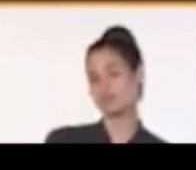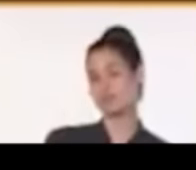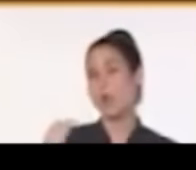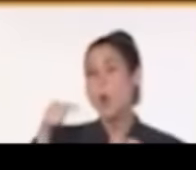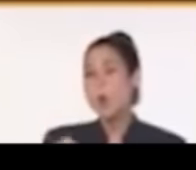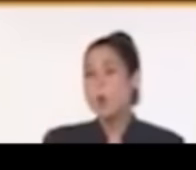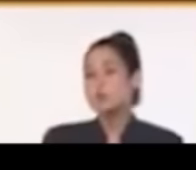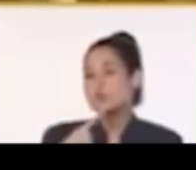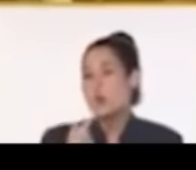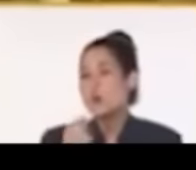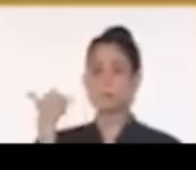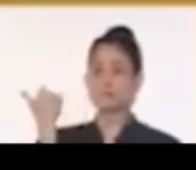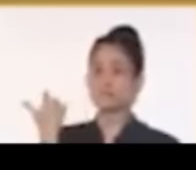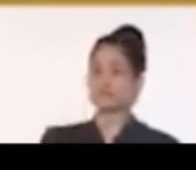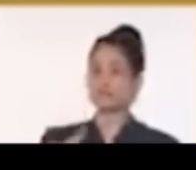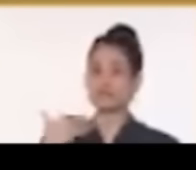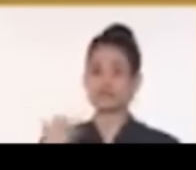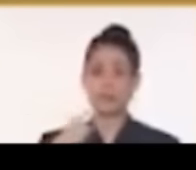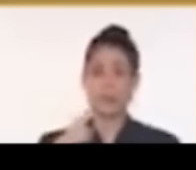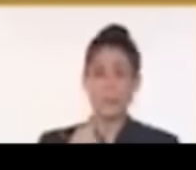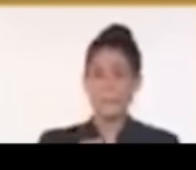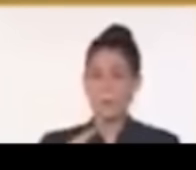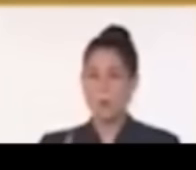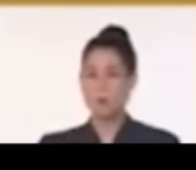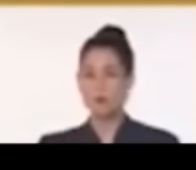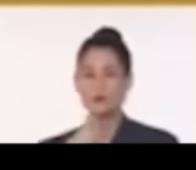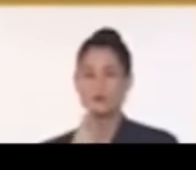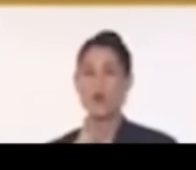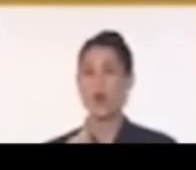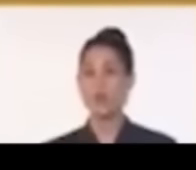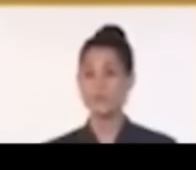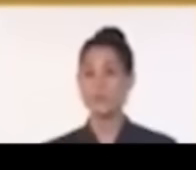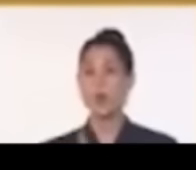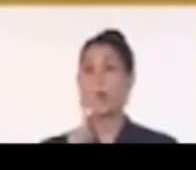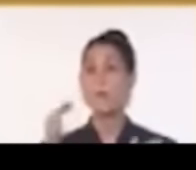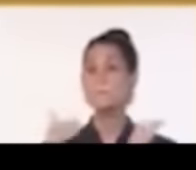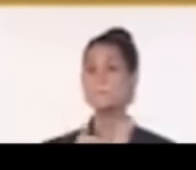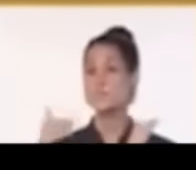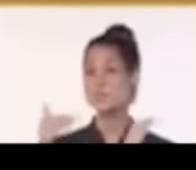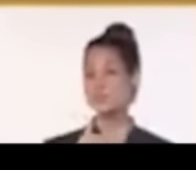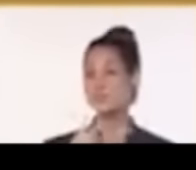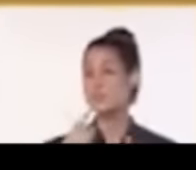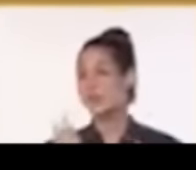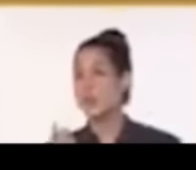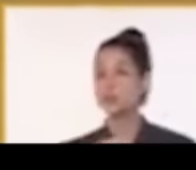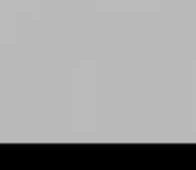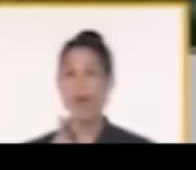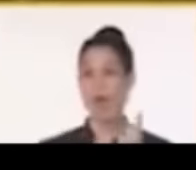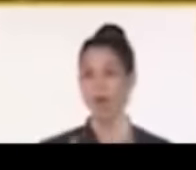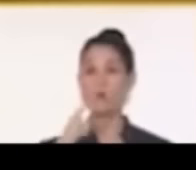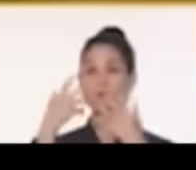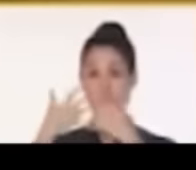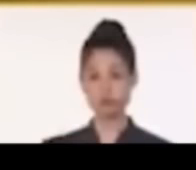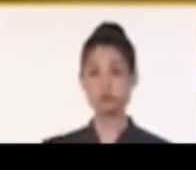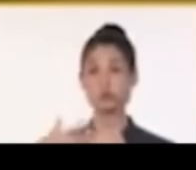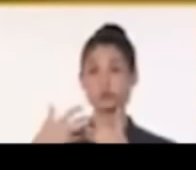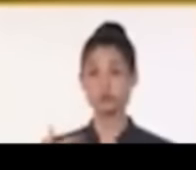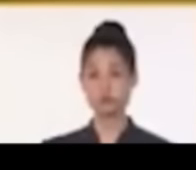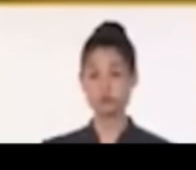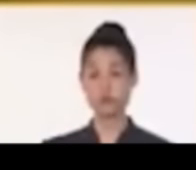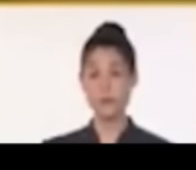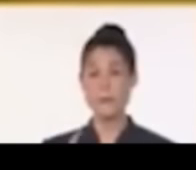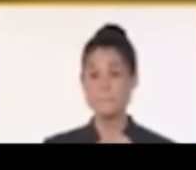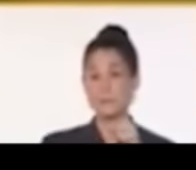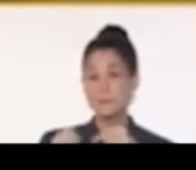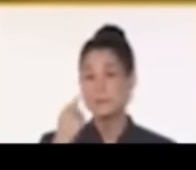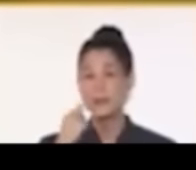reproductoras no en buenas condiciones nosotros trabajamos con 1,200000 1,500000 toneladas de pienso en el año fundamentalmente má ahí la soya las